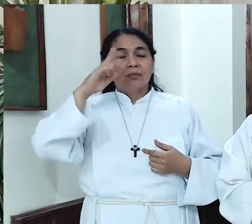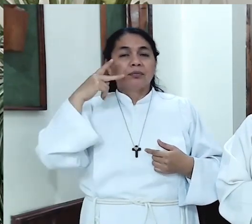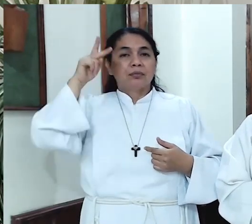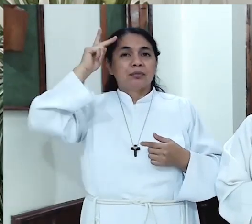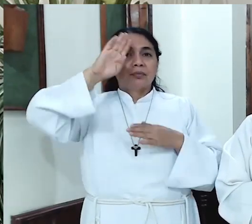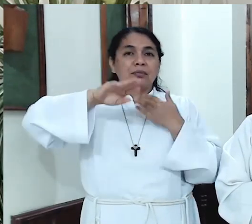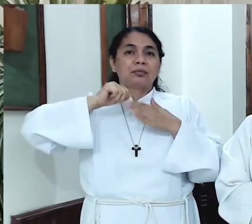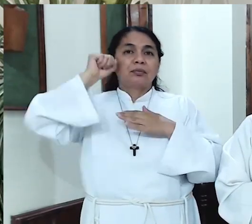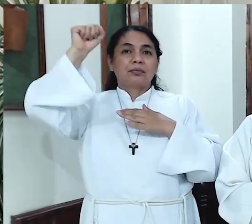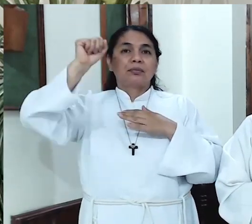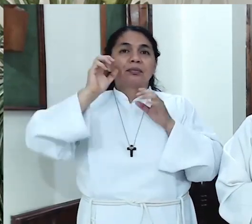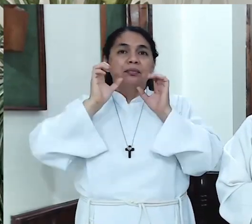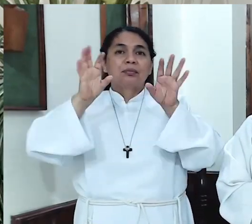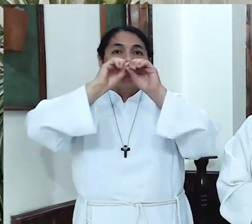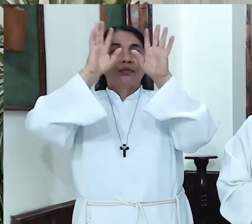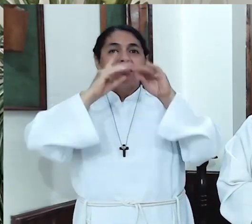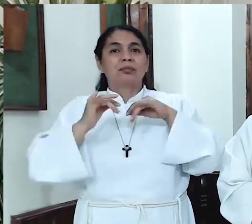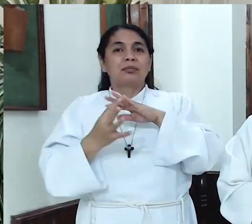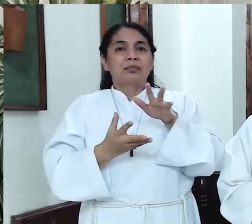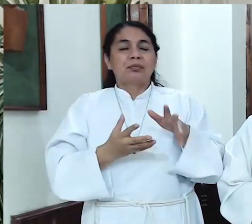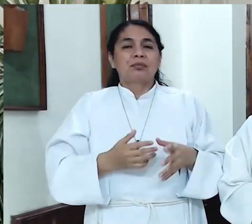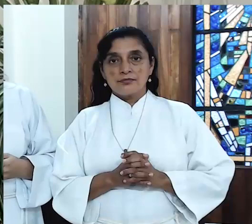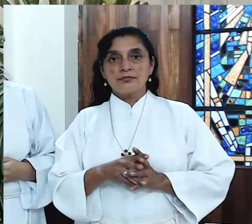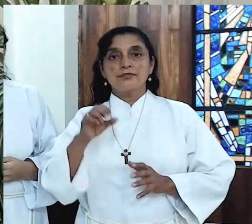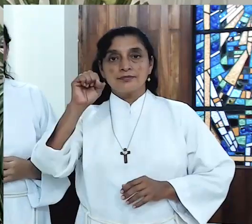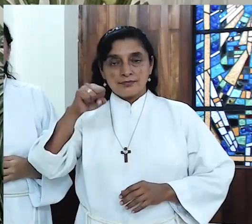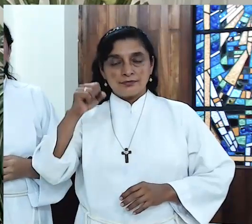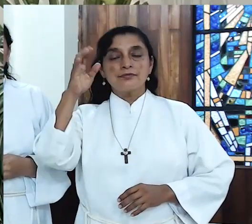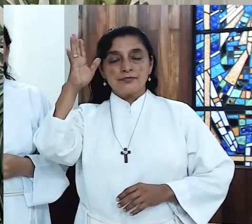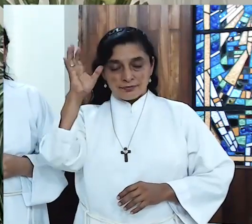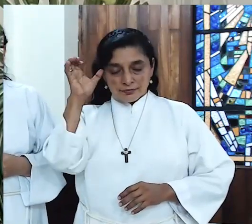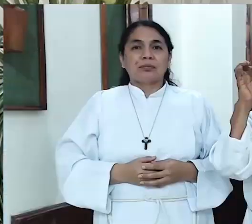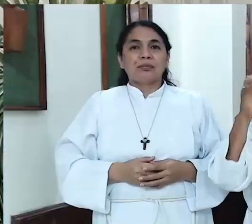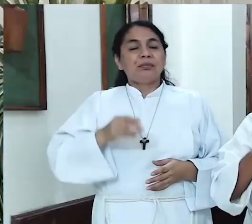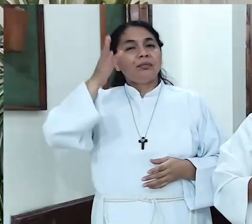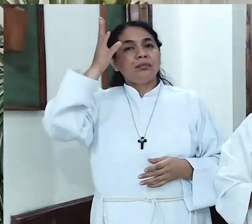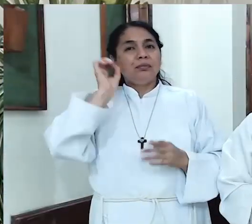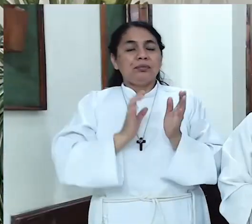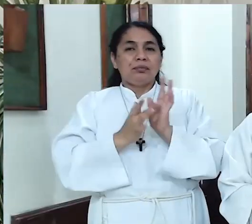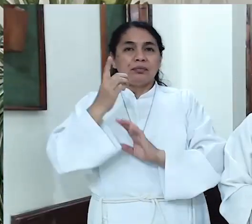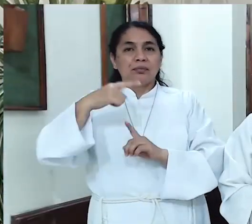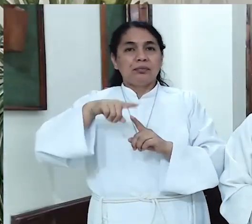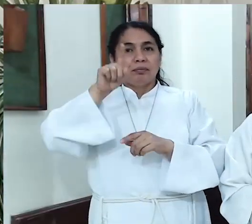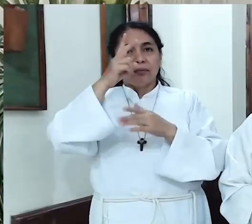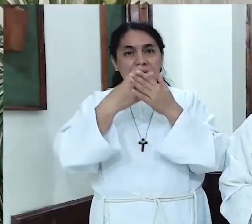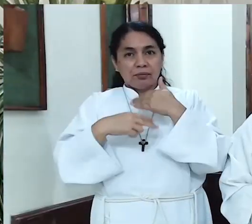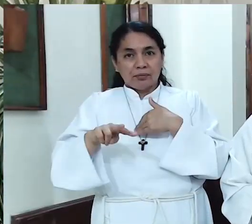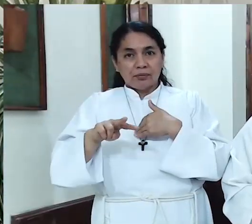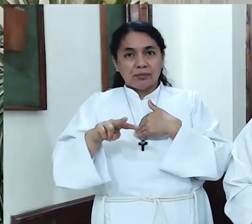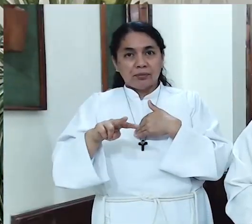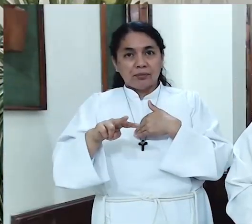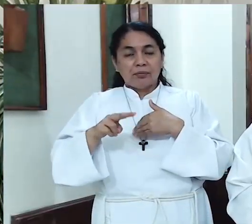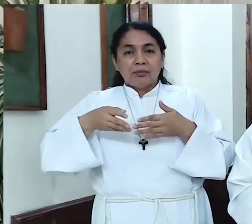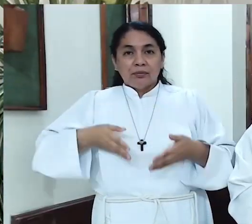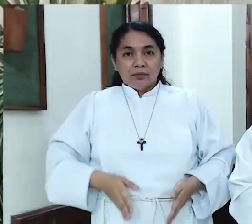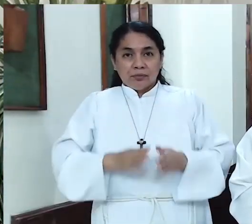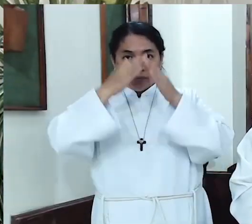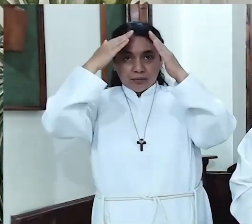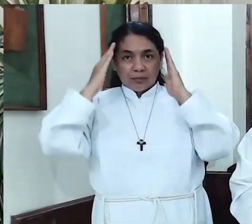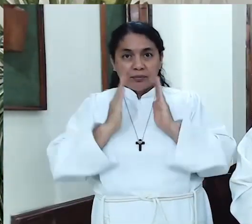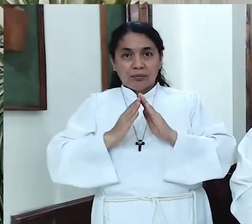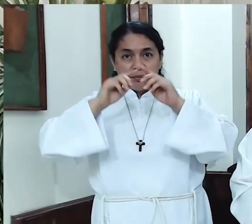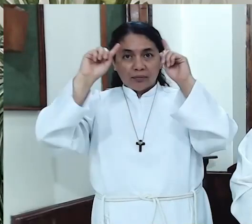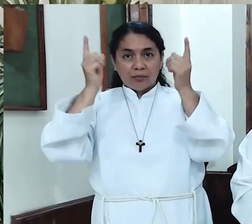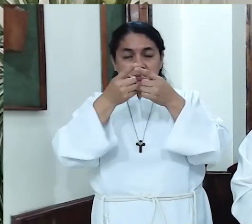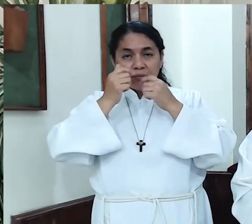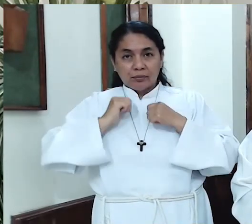Padre Todopoderoso, Creador del cielo y de la tierra? Sí, creo. ¿Creen en Jesucristo, su único Hijo, que nació de María